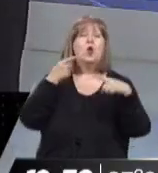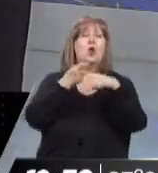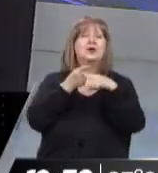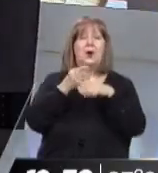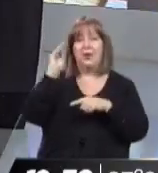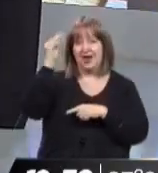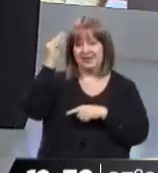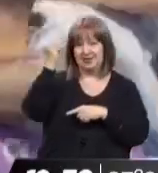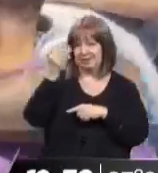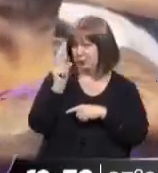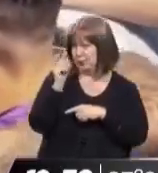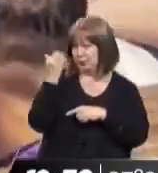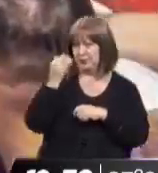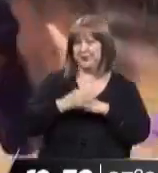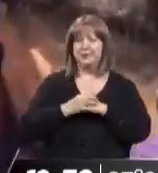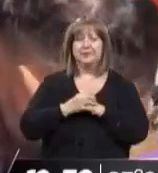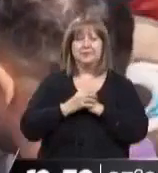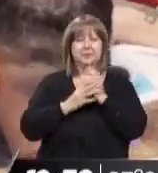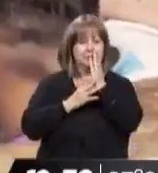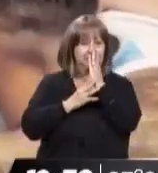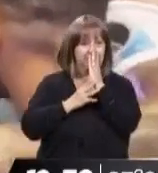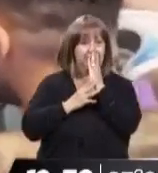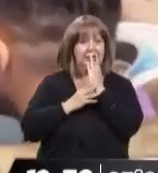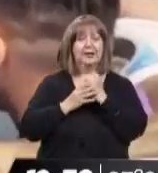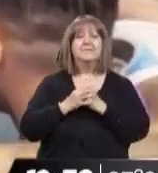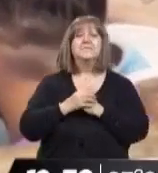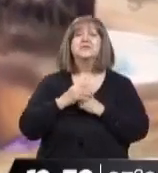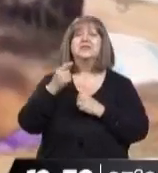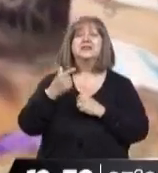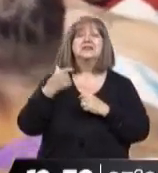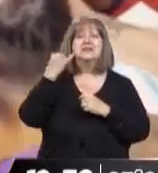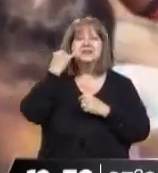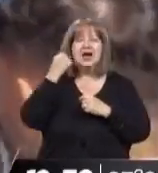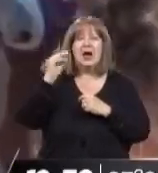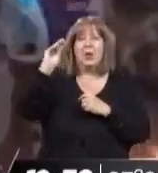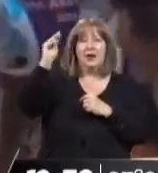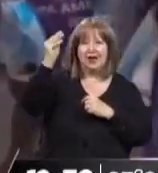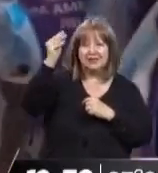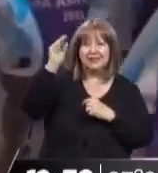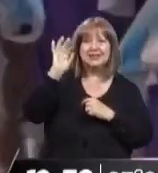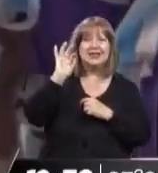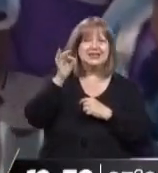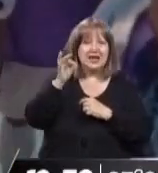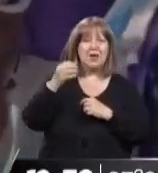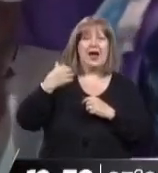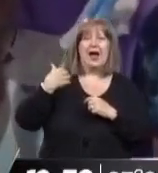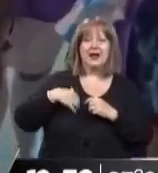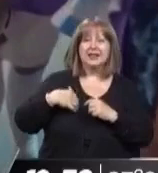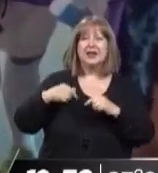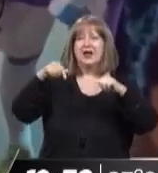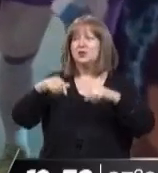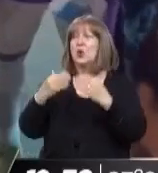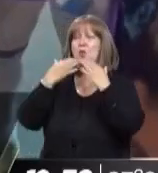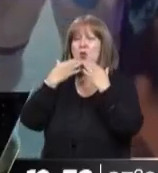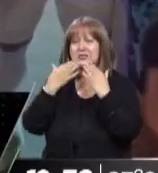encantó. Ya sabemos lo que es Argentina, ya sabemos lo que es Brasil, hoy no quiero decir nada de esto. Hoy quiero darle las gracias, muchachos. Quiero